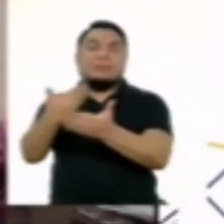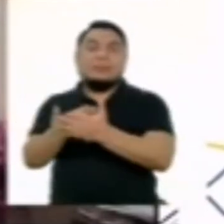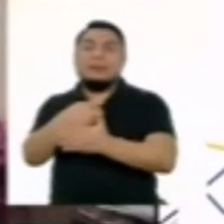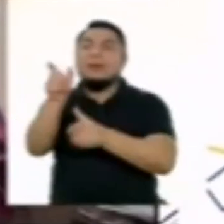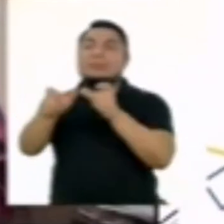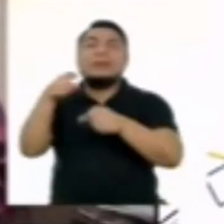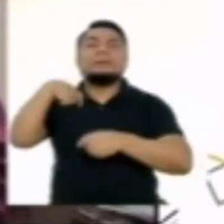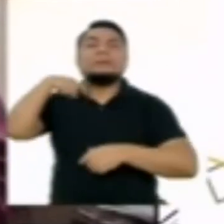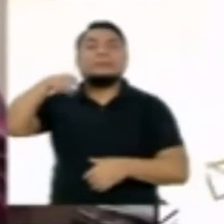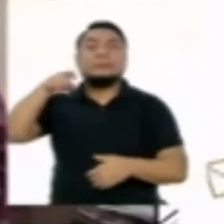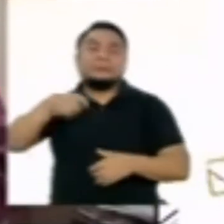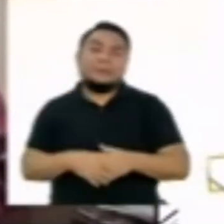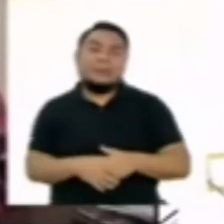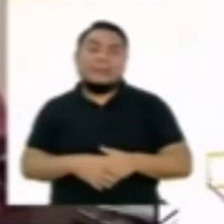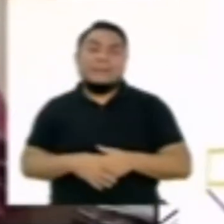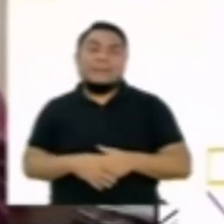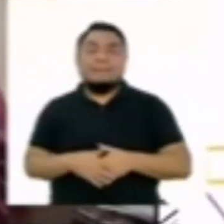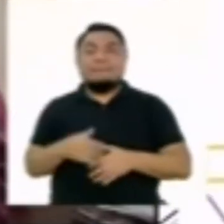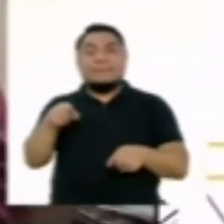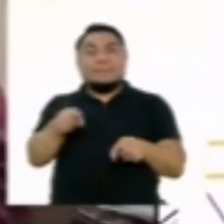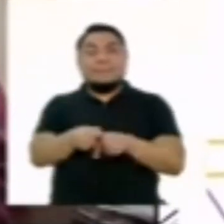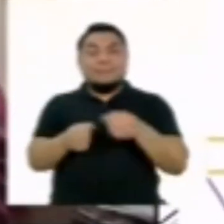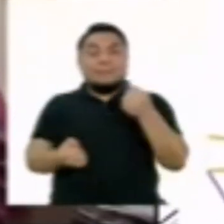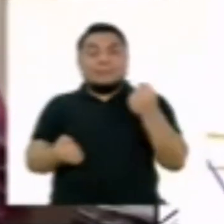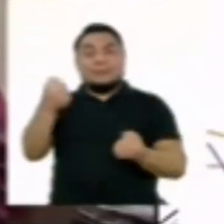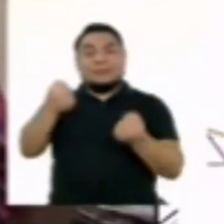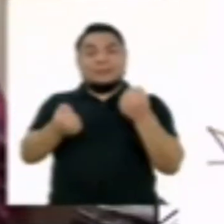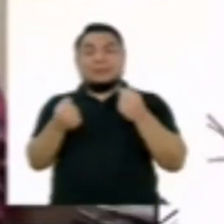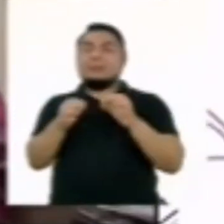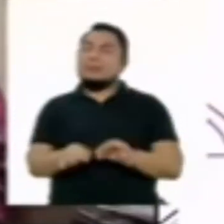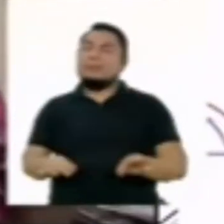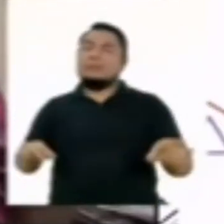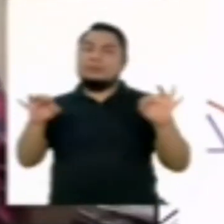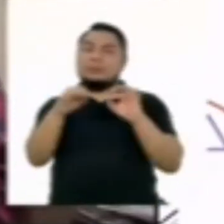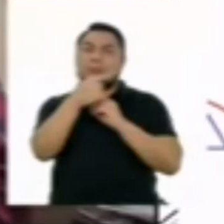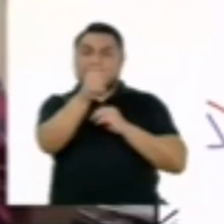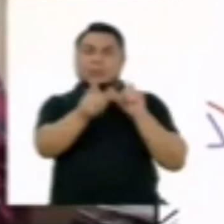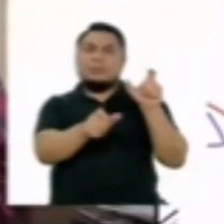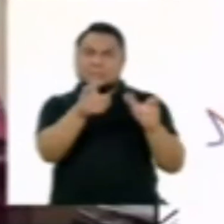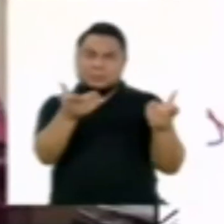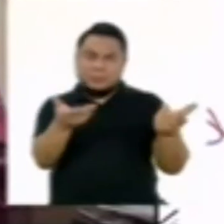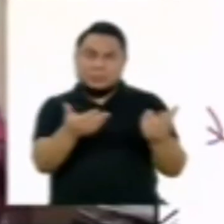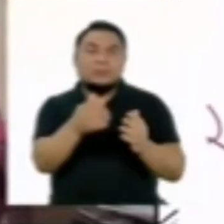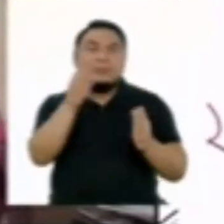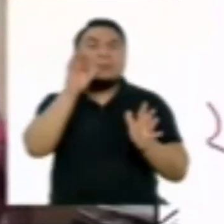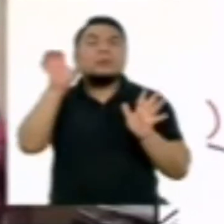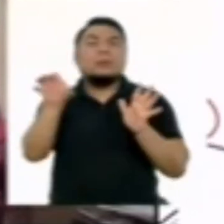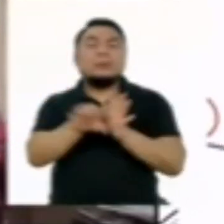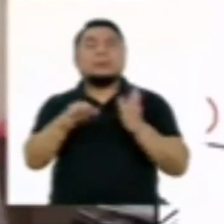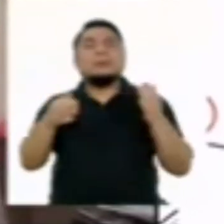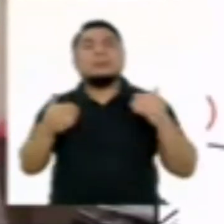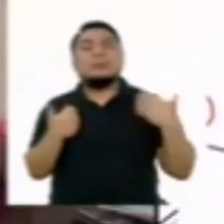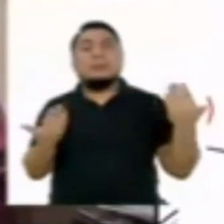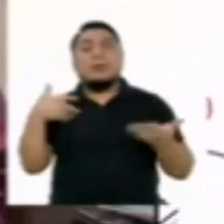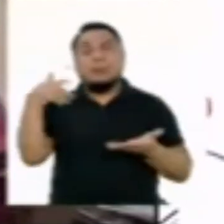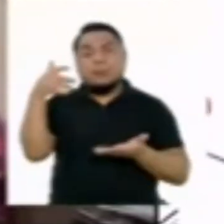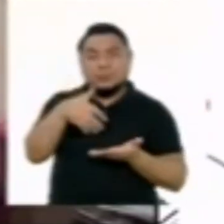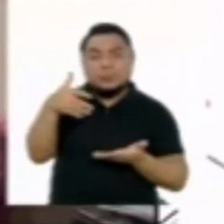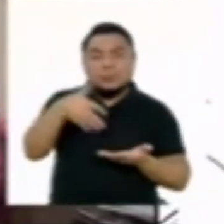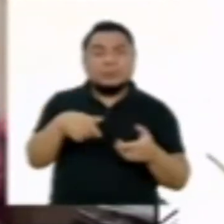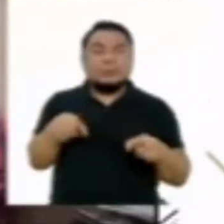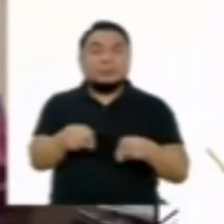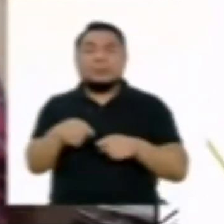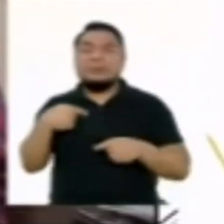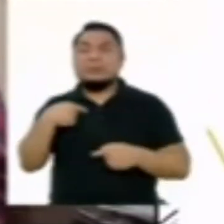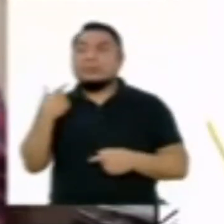las personas que los necesitan. También el transporte es muy importante para las personas. Por ejemplo, tenemos que estudiar y tenemos